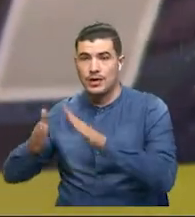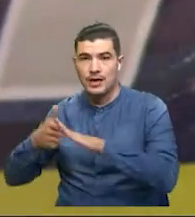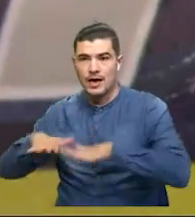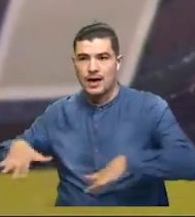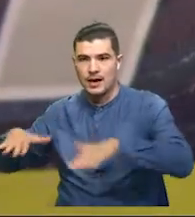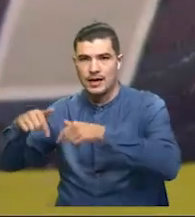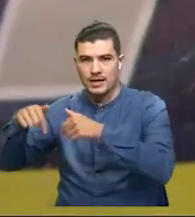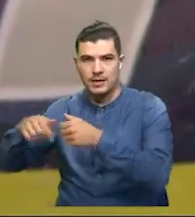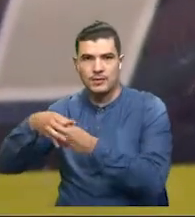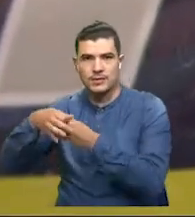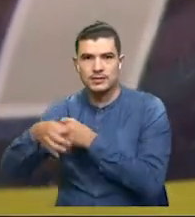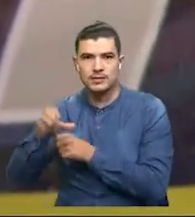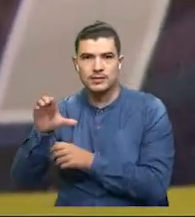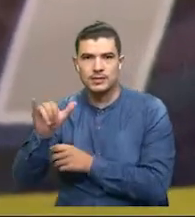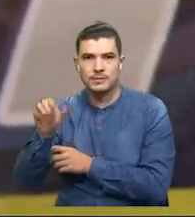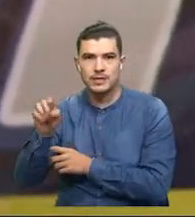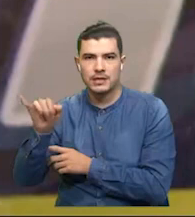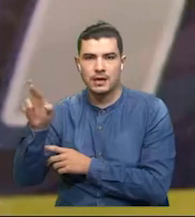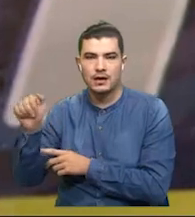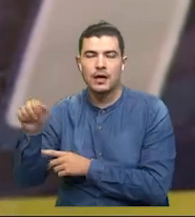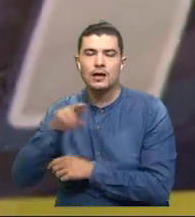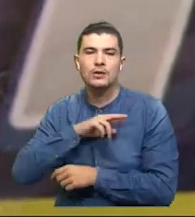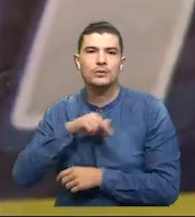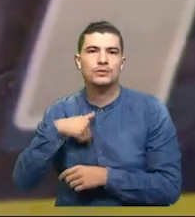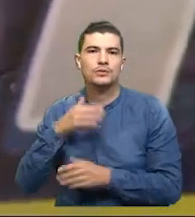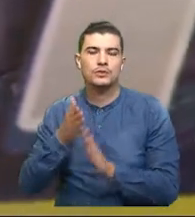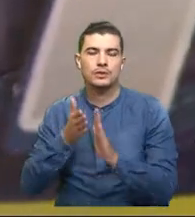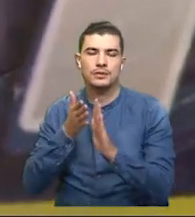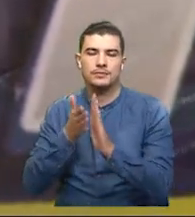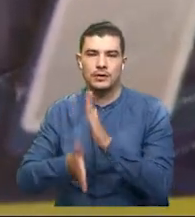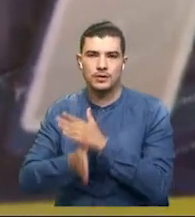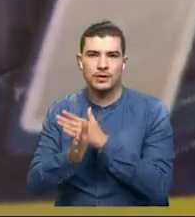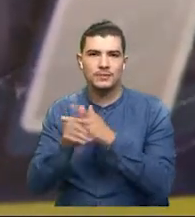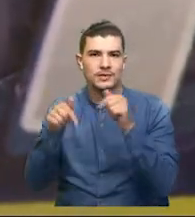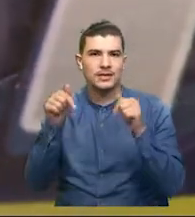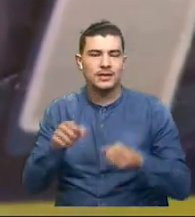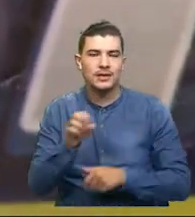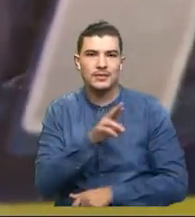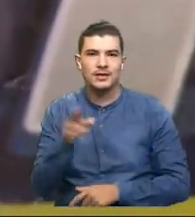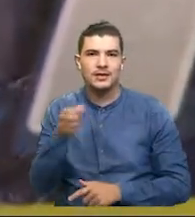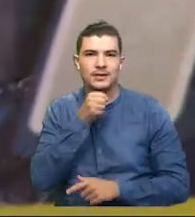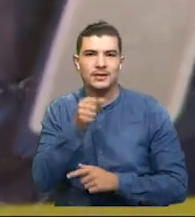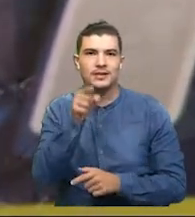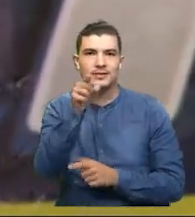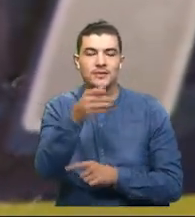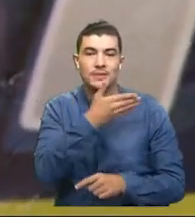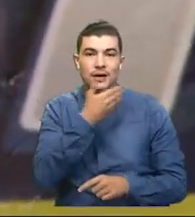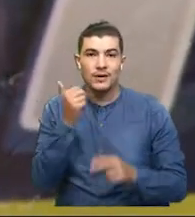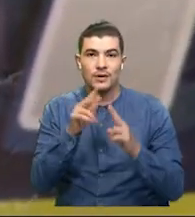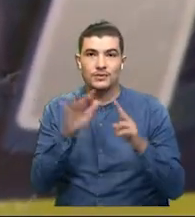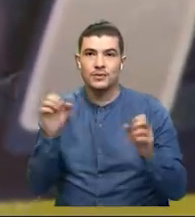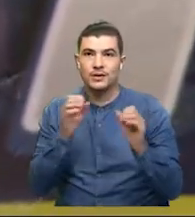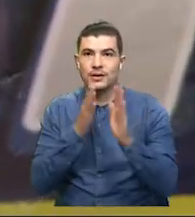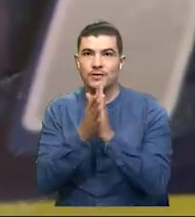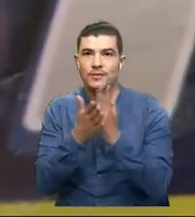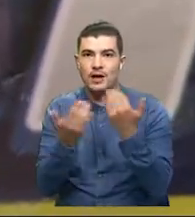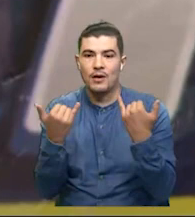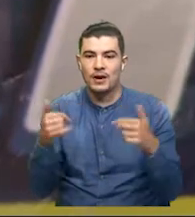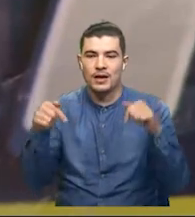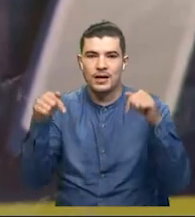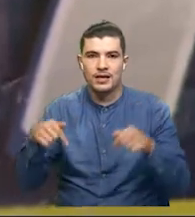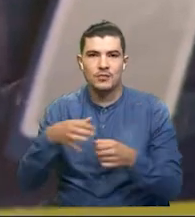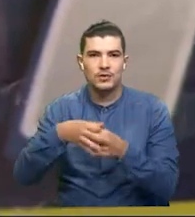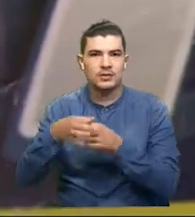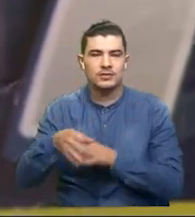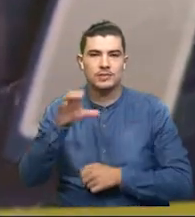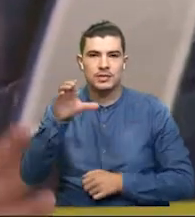casco urbano de Cimitarra. Continuamos en esta transmisión en vivo y en directo. Estamos en Oriente Noticias, su mejor opción en información, en vivo y en directo desde el